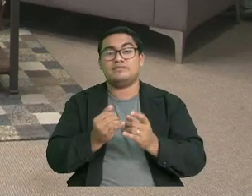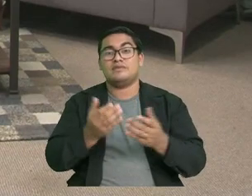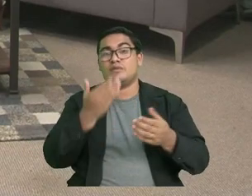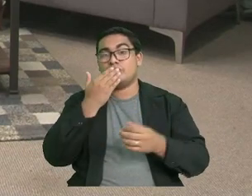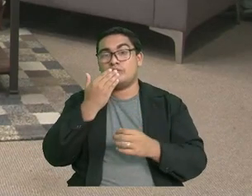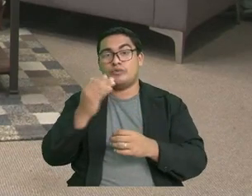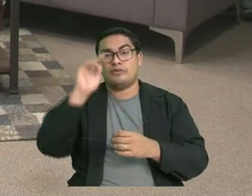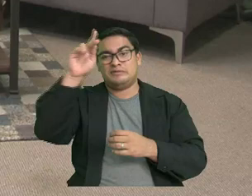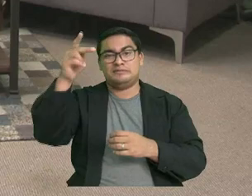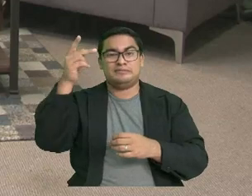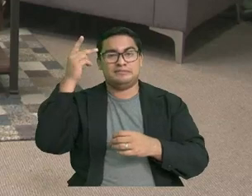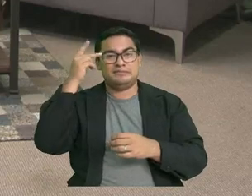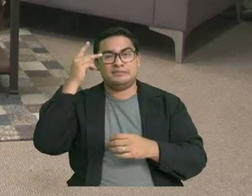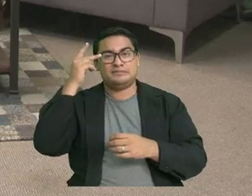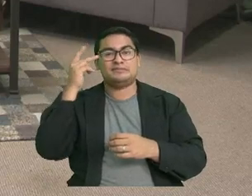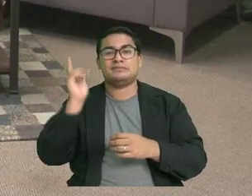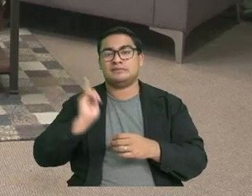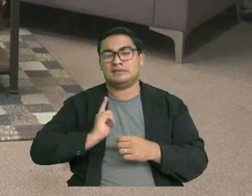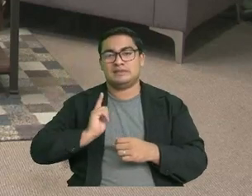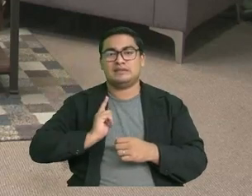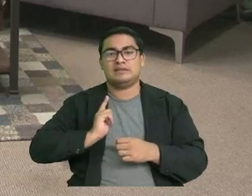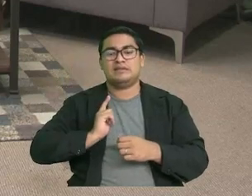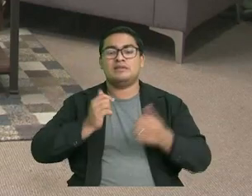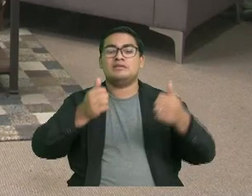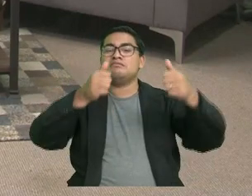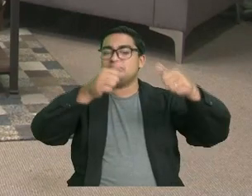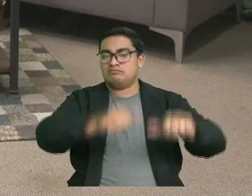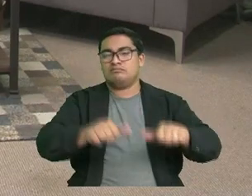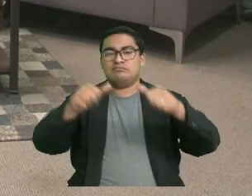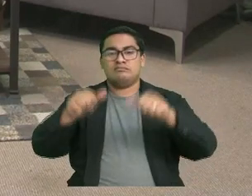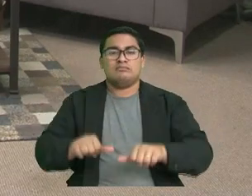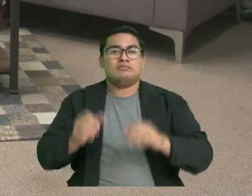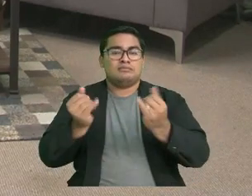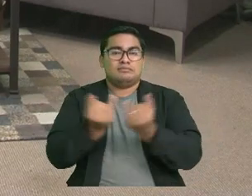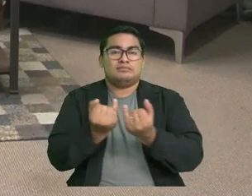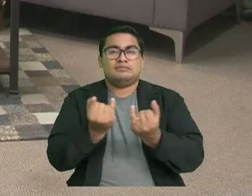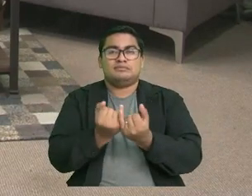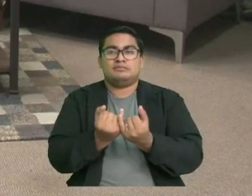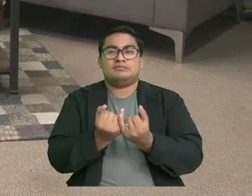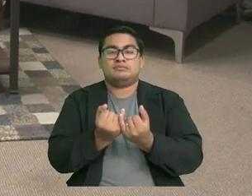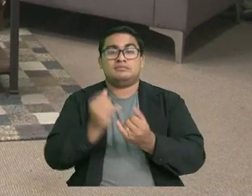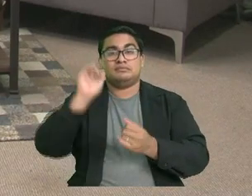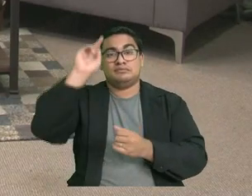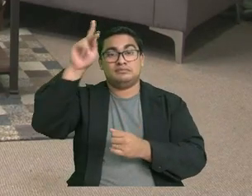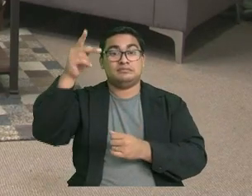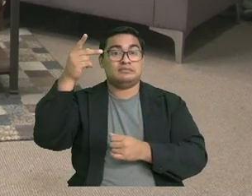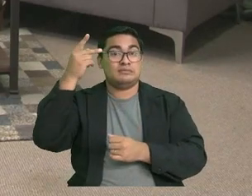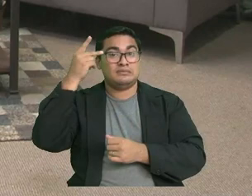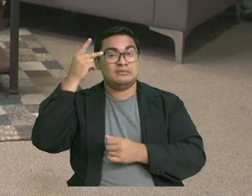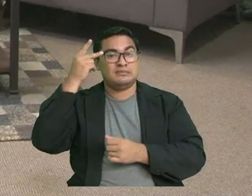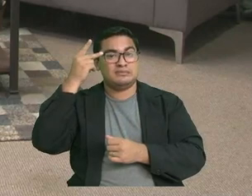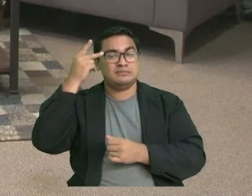política, tenemos que hemos aprobado también y contamos con política,